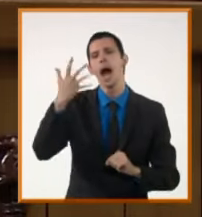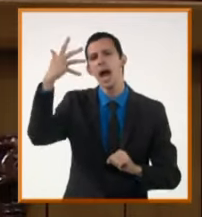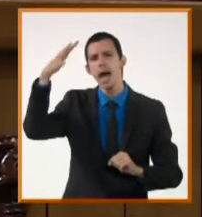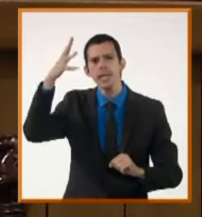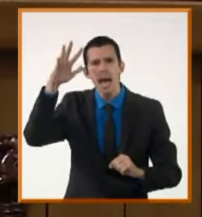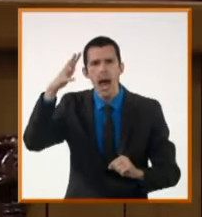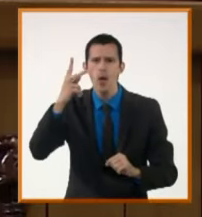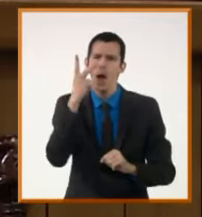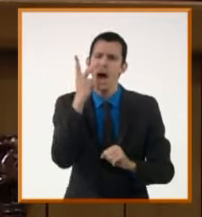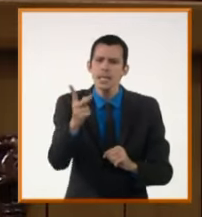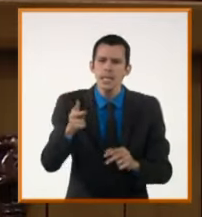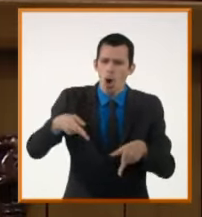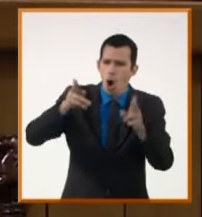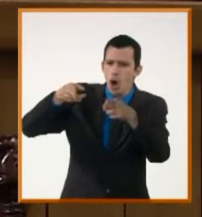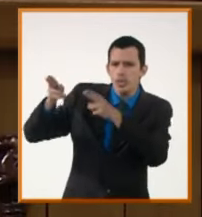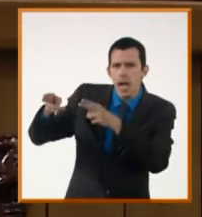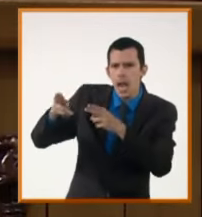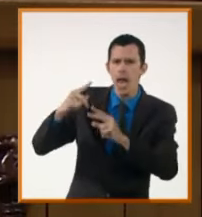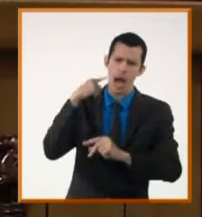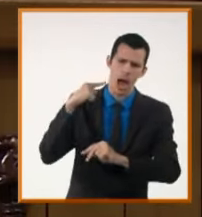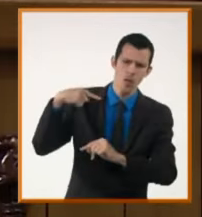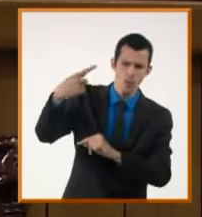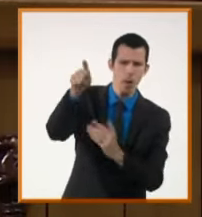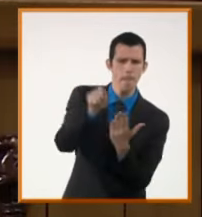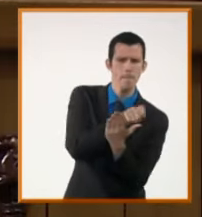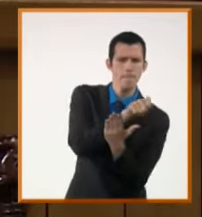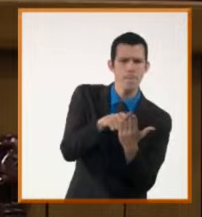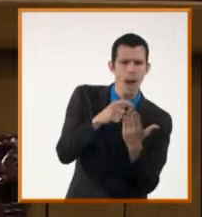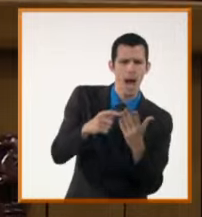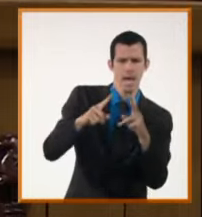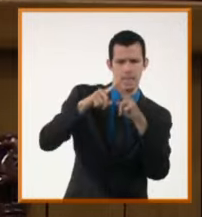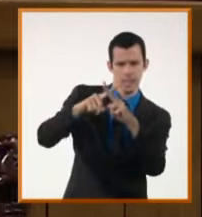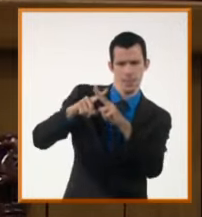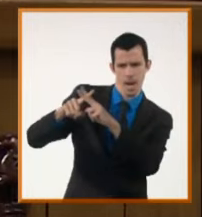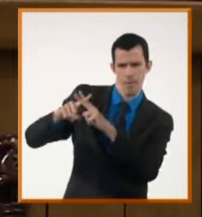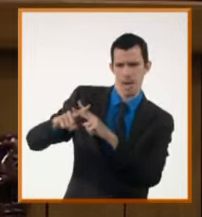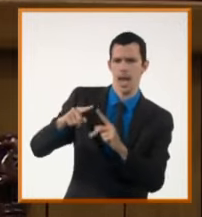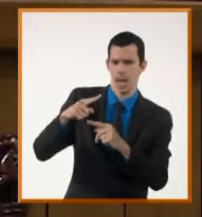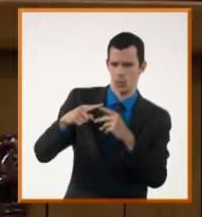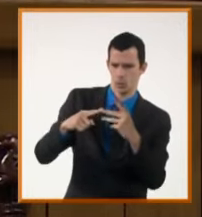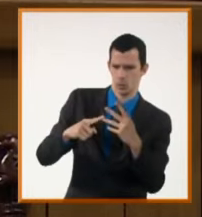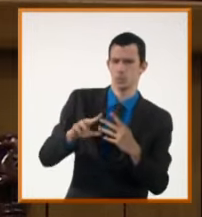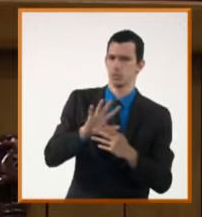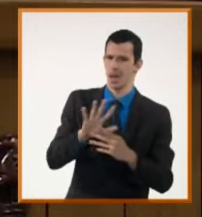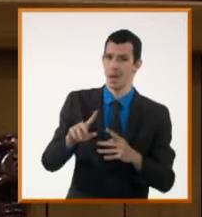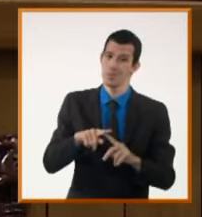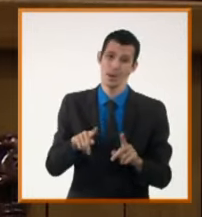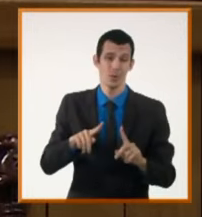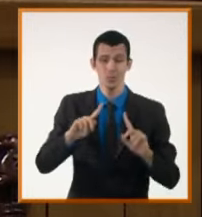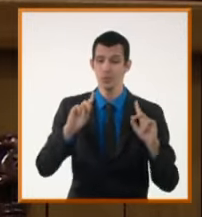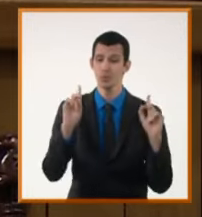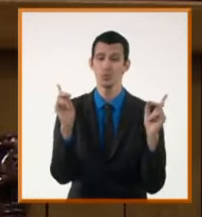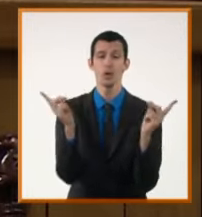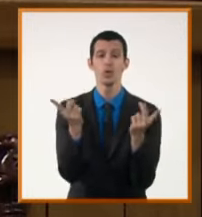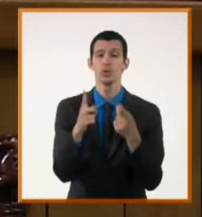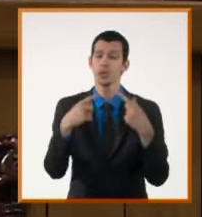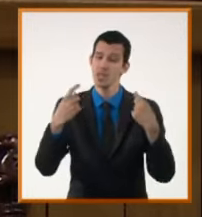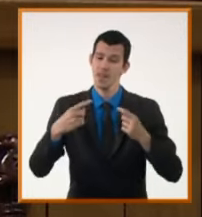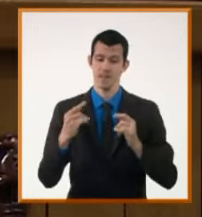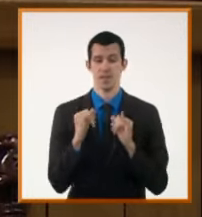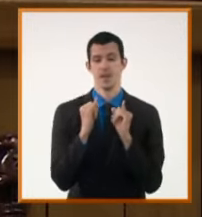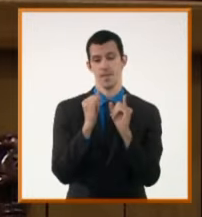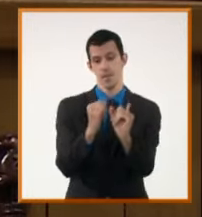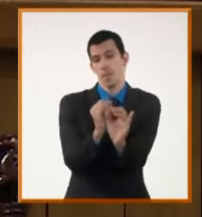cada organismo nacional que tiene subordinación vertical tiene que informar en el municipio